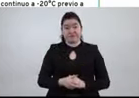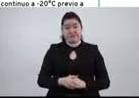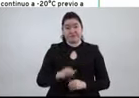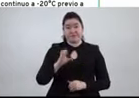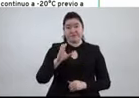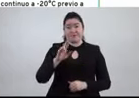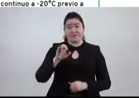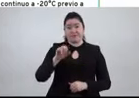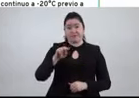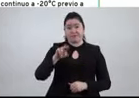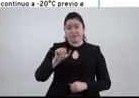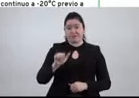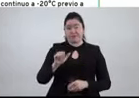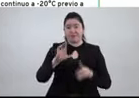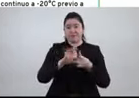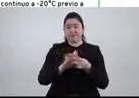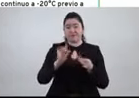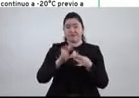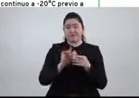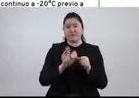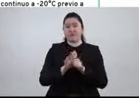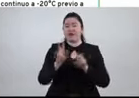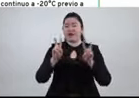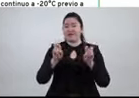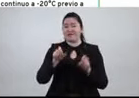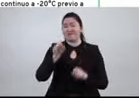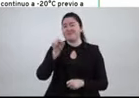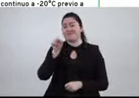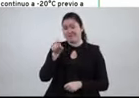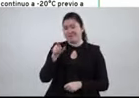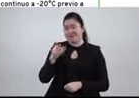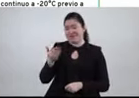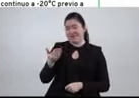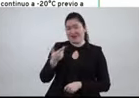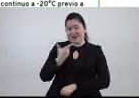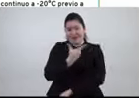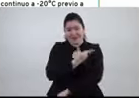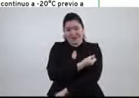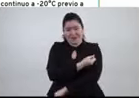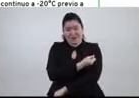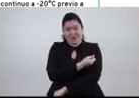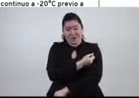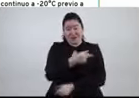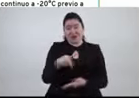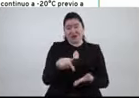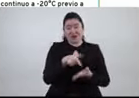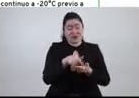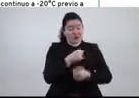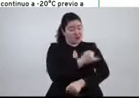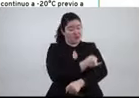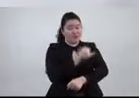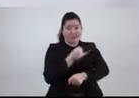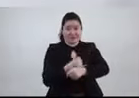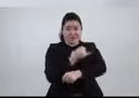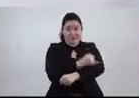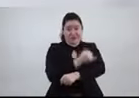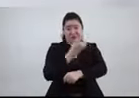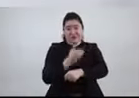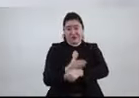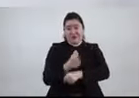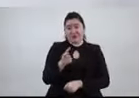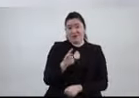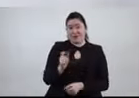Cristina dará los detalles de esta aplicación en Iztapalapa, Iztacalco, Xochimilco,